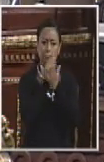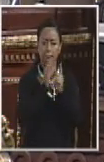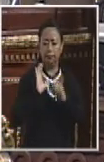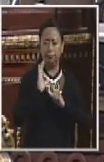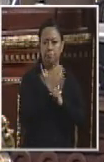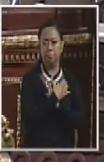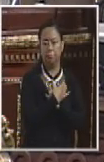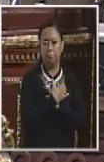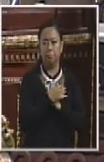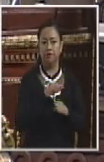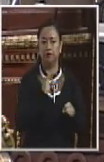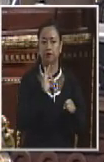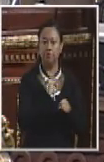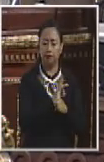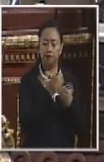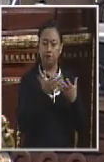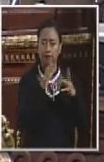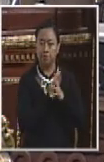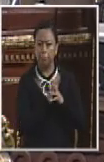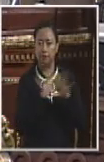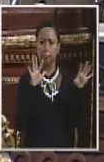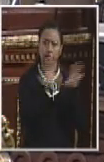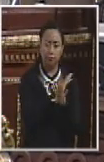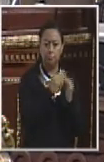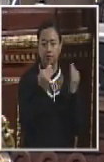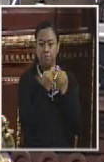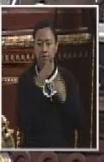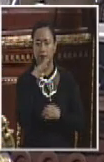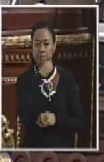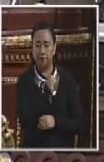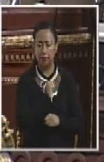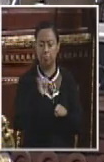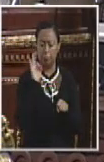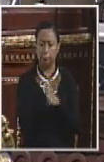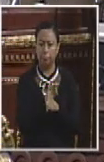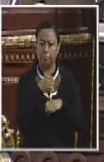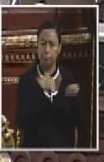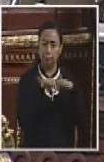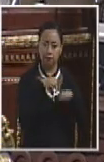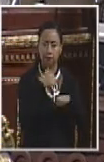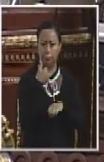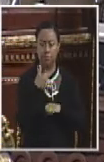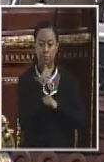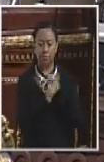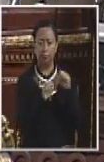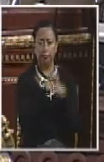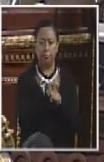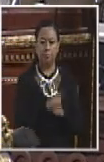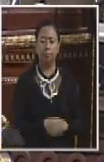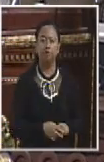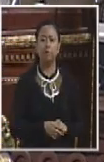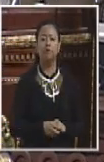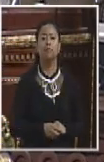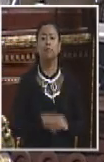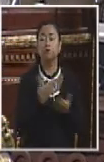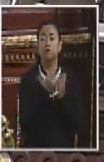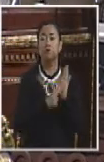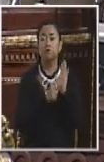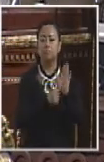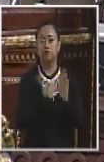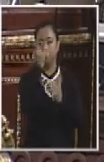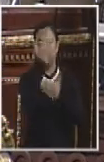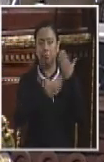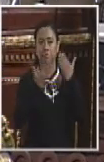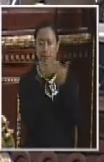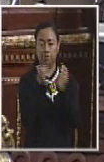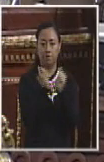Comisión de Preservación del Medio Ambiente, Cambio Climático, Protección Ecológica y Animal, para presentar una